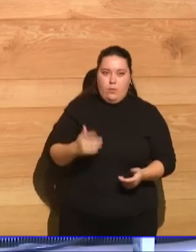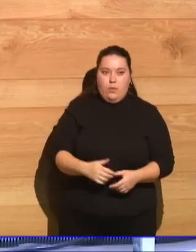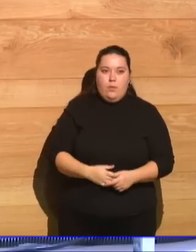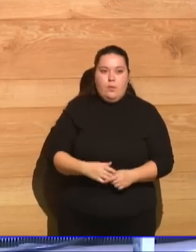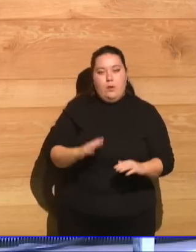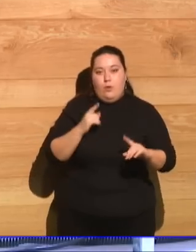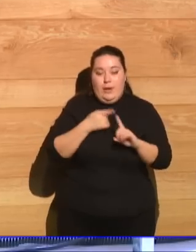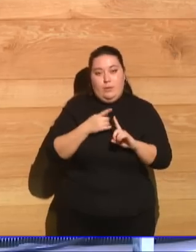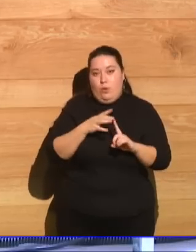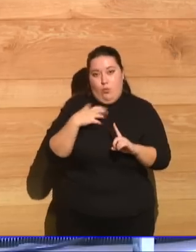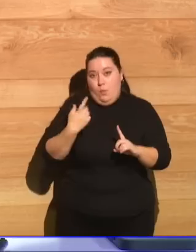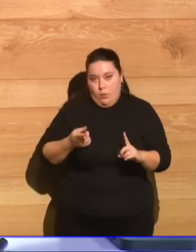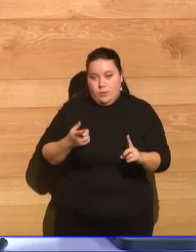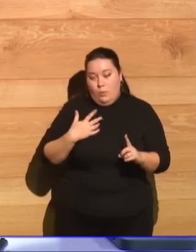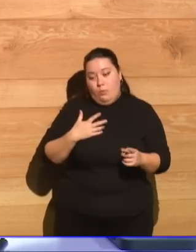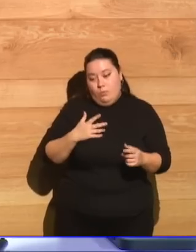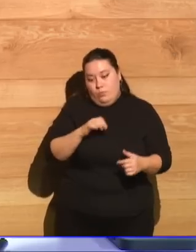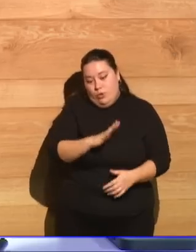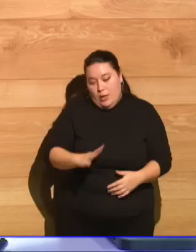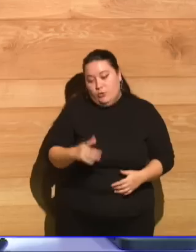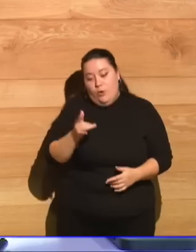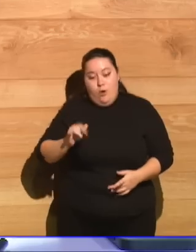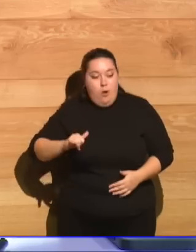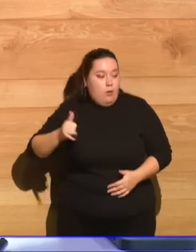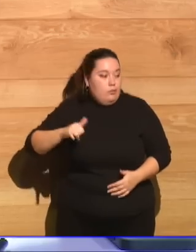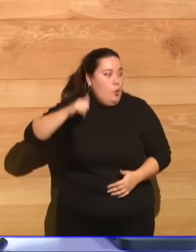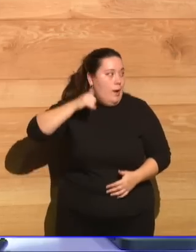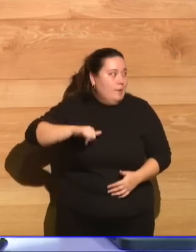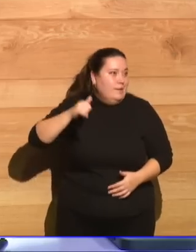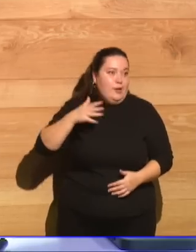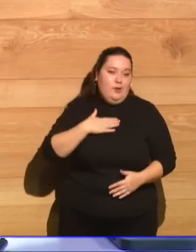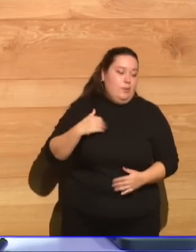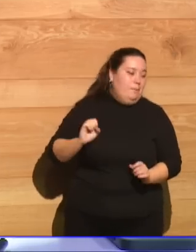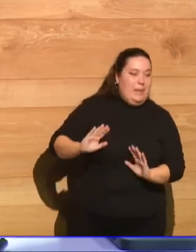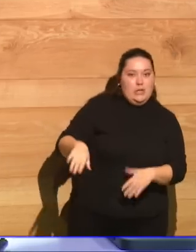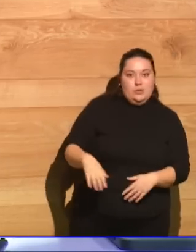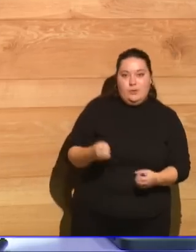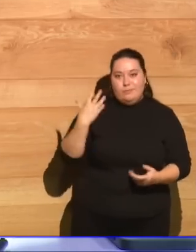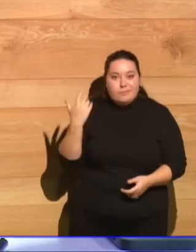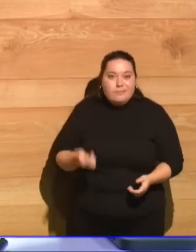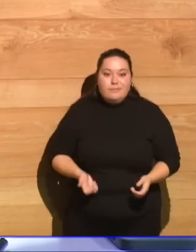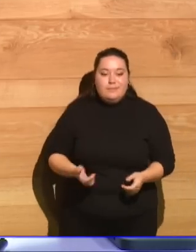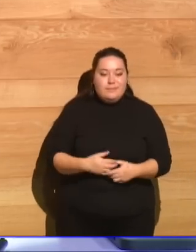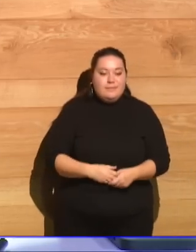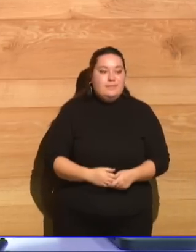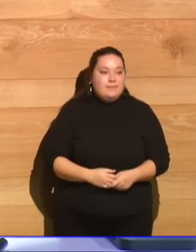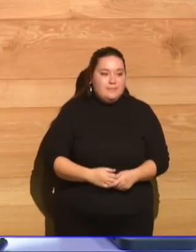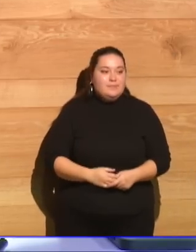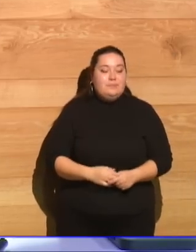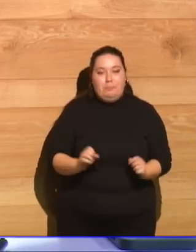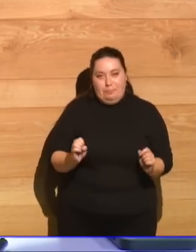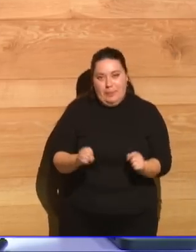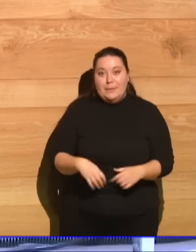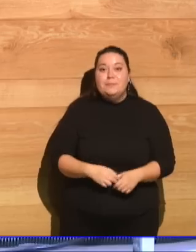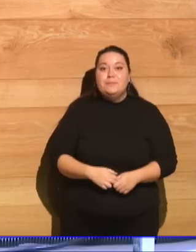Entonces, por si acaso suena. Por si acaso te llamo yo, ¿no? dejémoslo ahí. Vale. Y